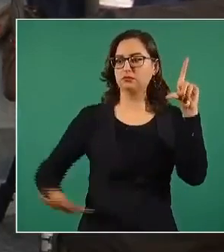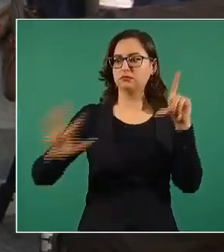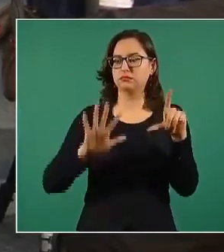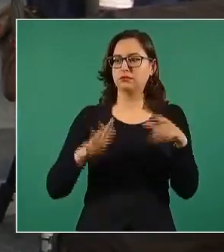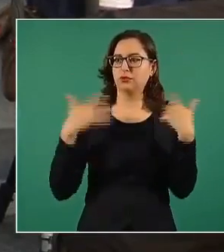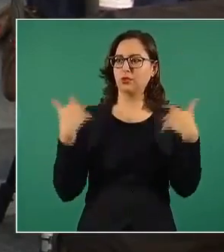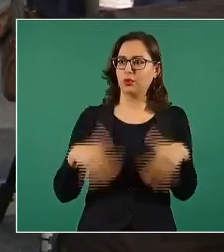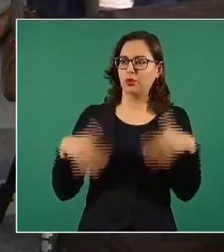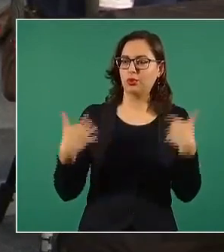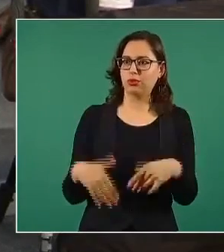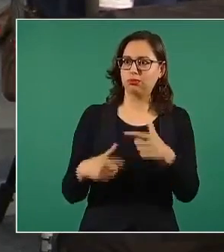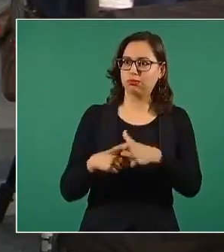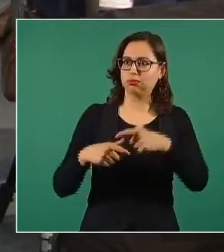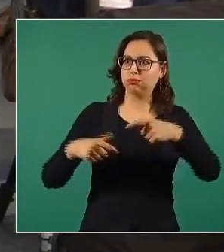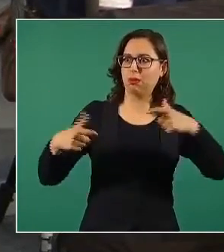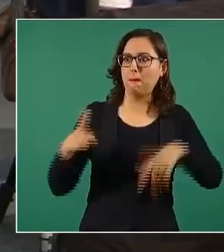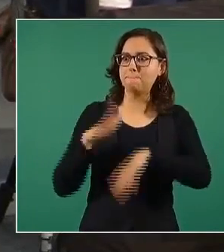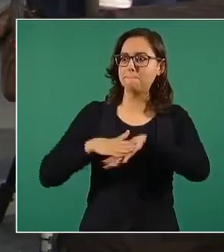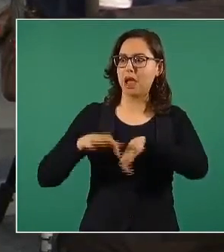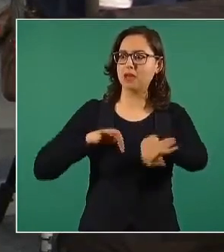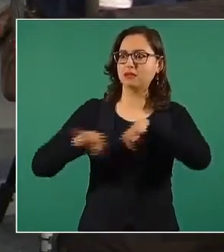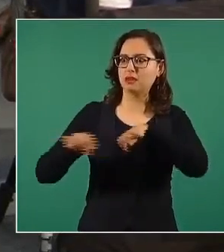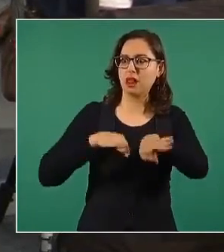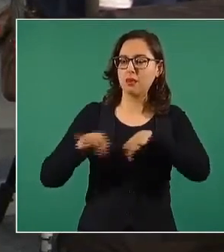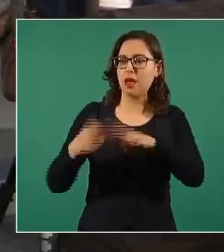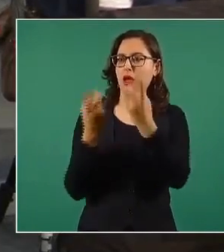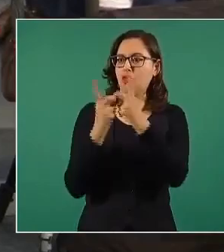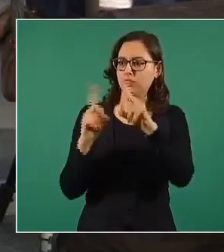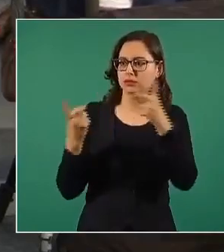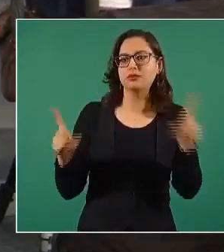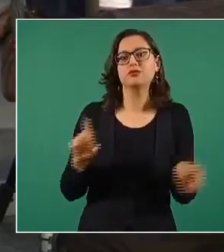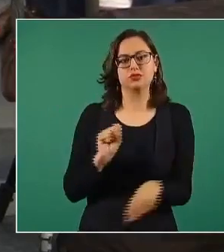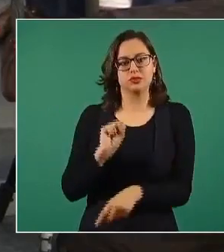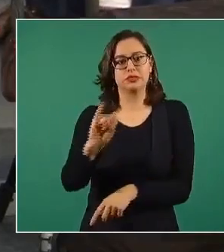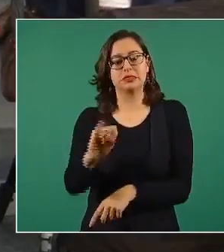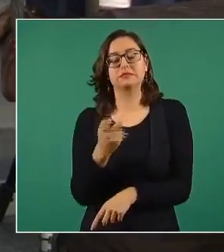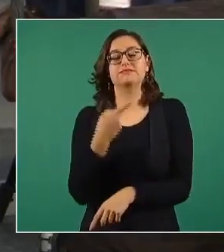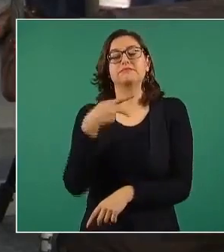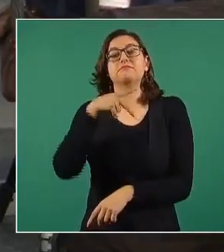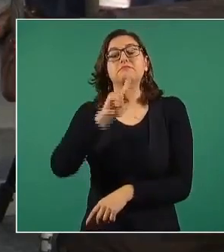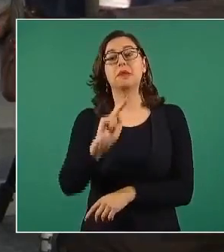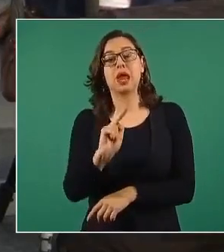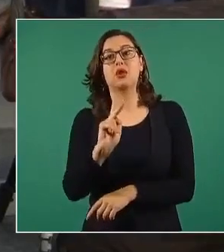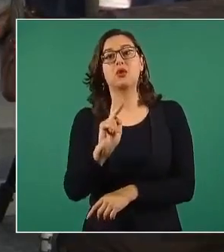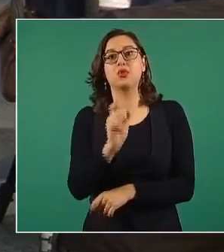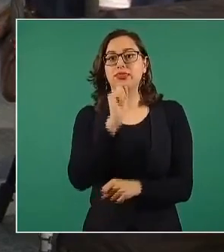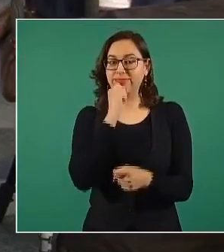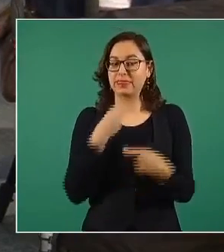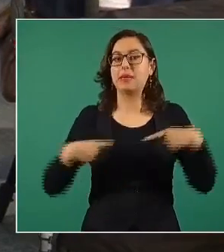llevará. Sin embargo, está habiendo una preocupación generalizada en el Istmo, dado que